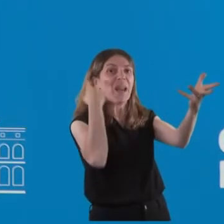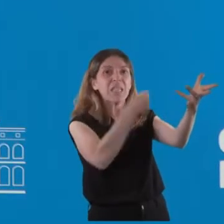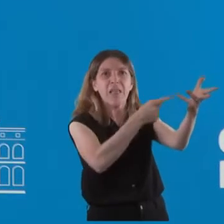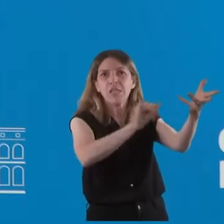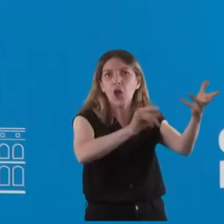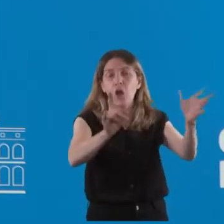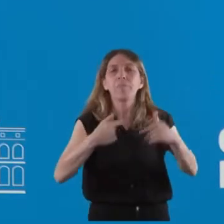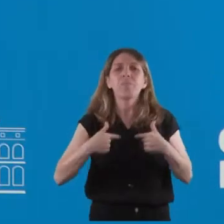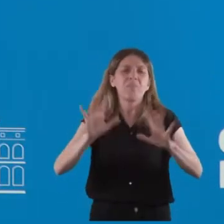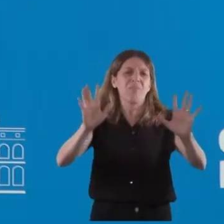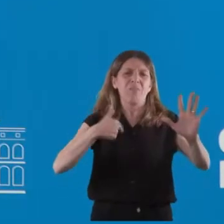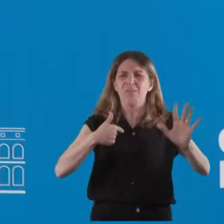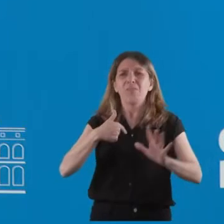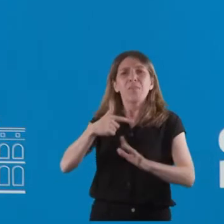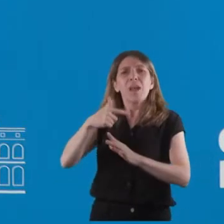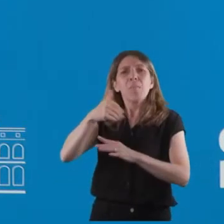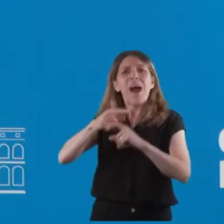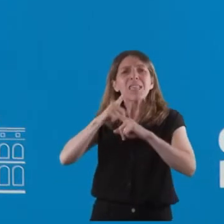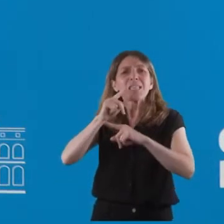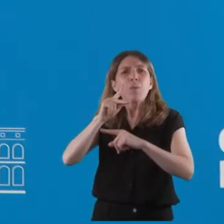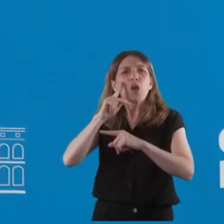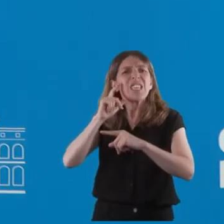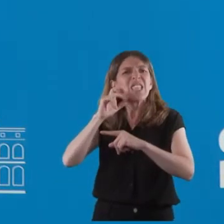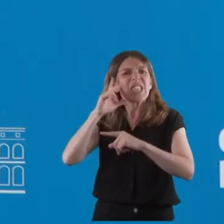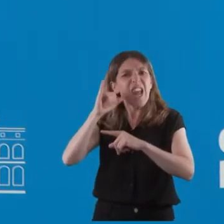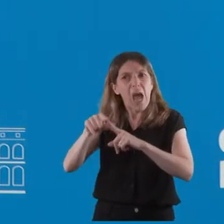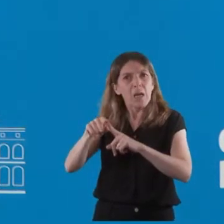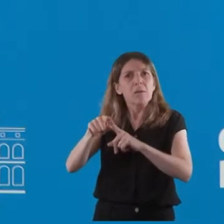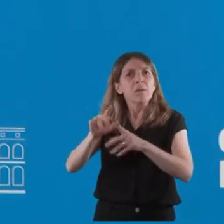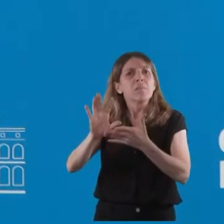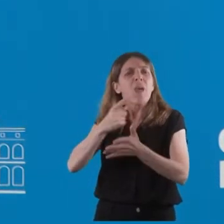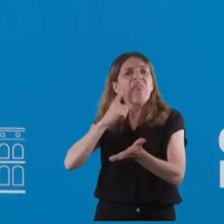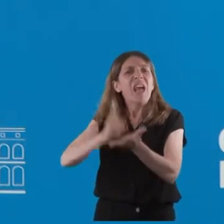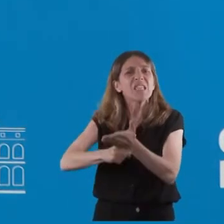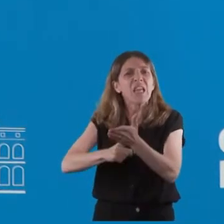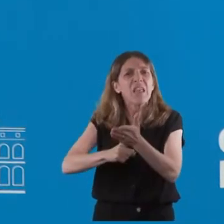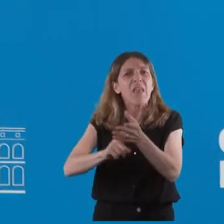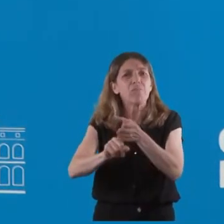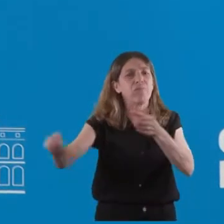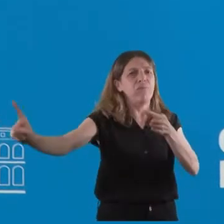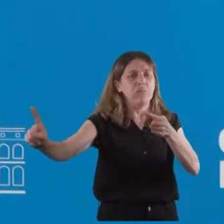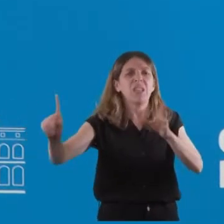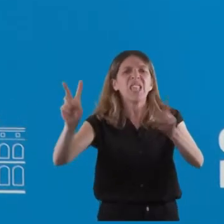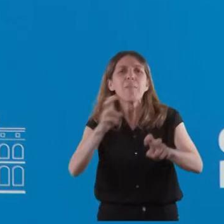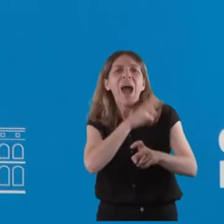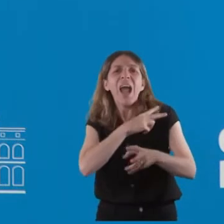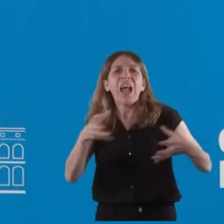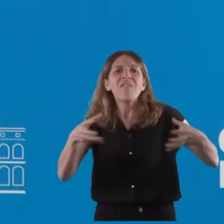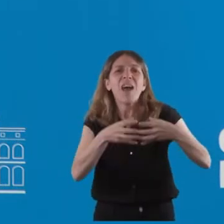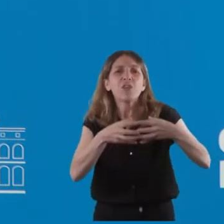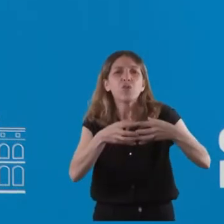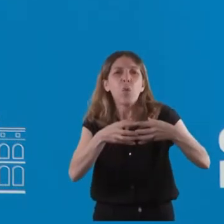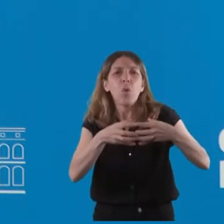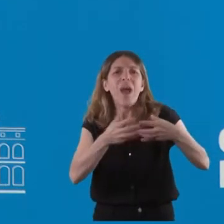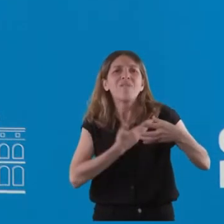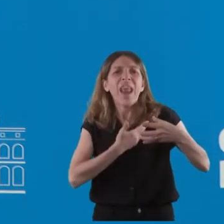que el diputado máximo kirchner se haya alejado de ningún lado el diputado máximo kirchner tomó una decisión con respecto a la jefatura del bloque del frente de todos